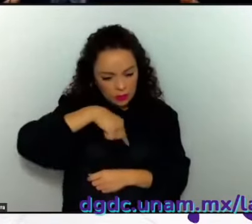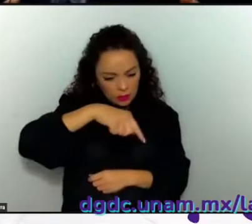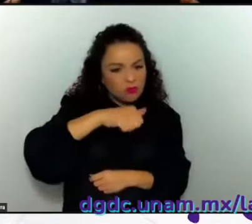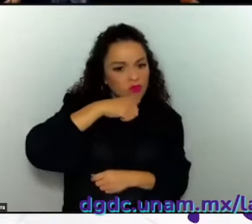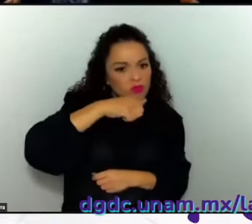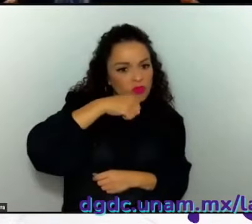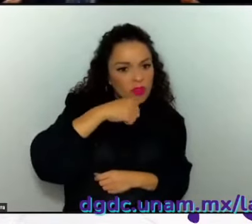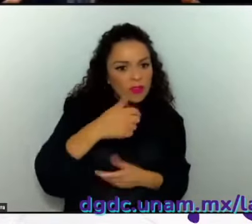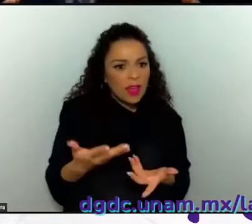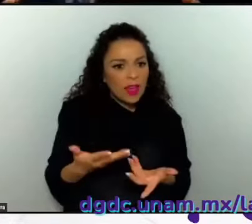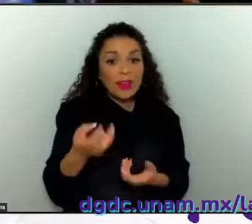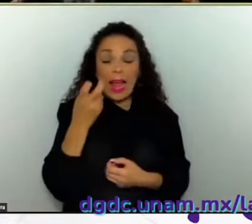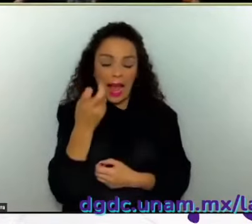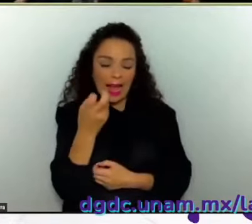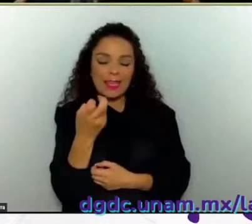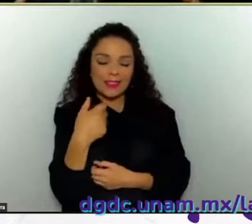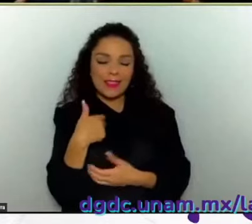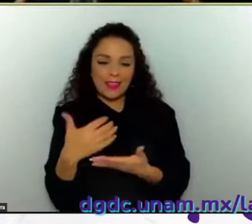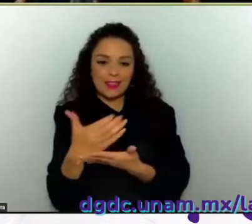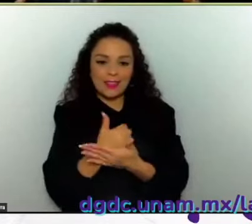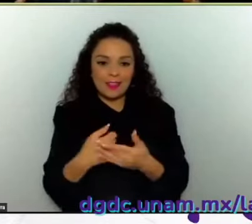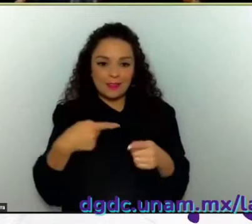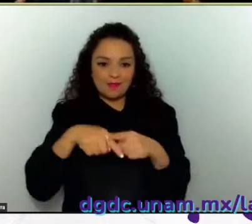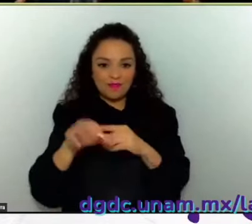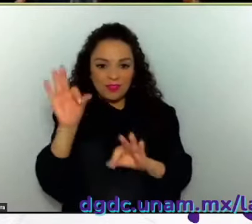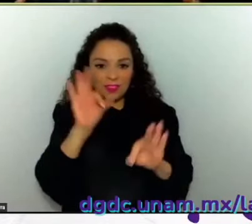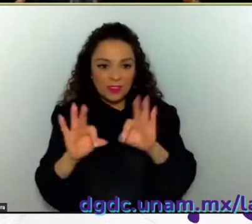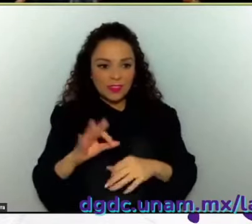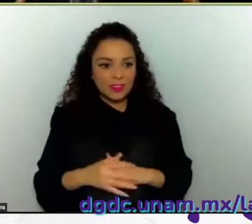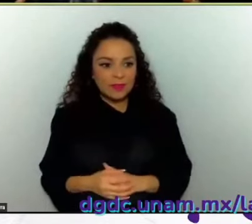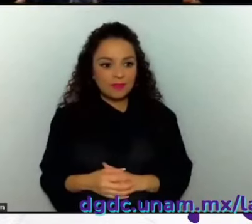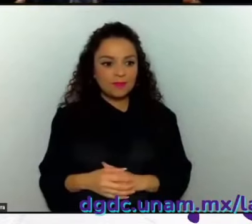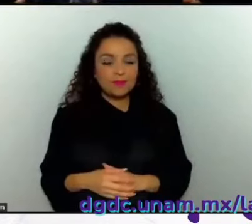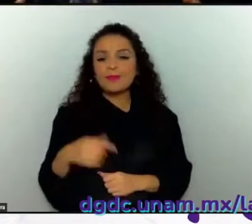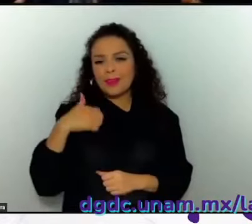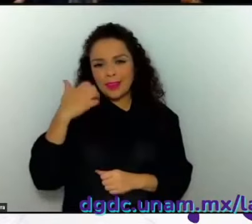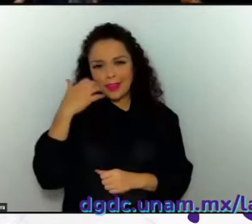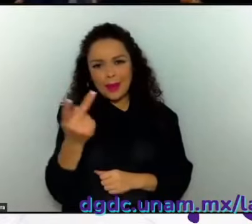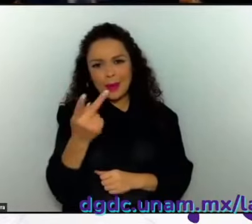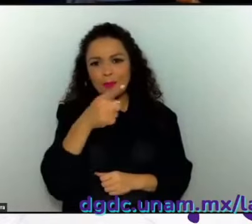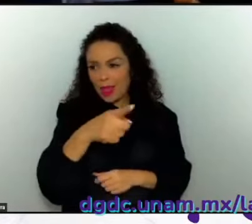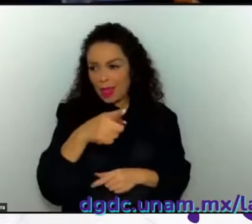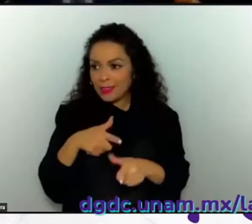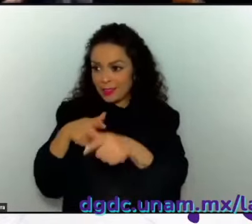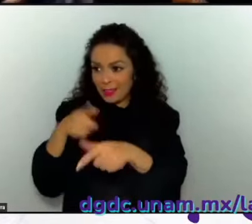física. ¿Te volvieron a invitar a las fiestas? Sí.